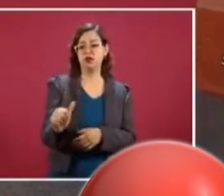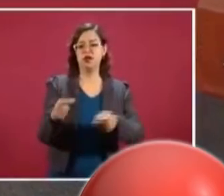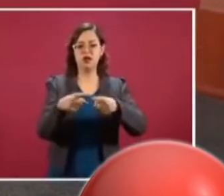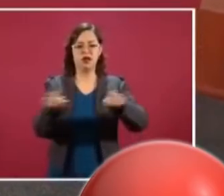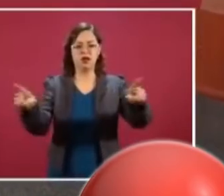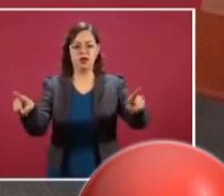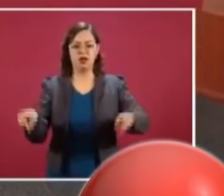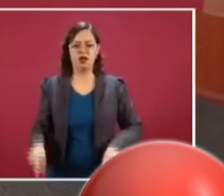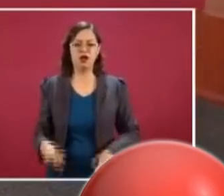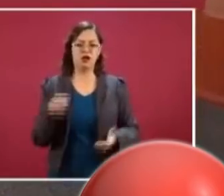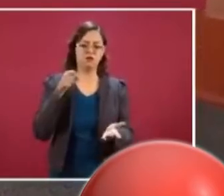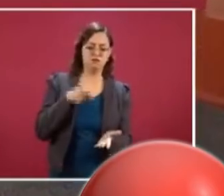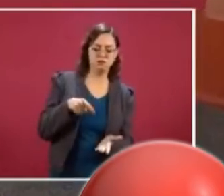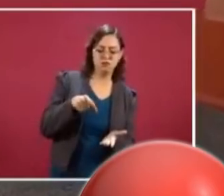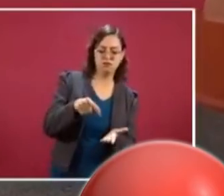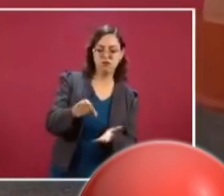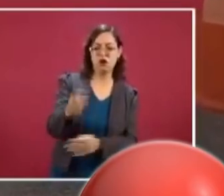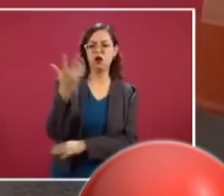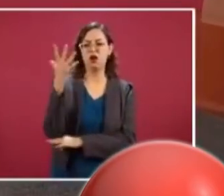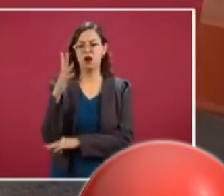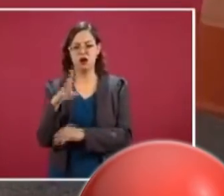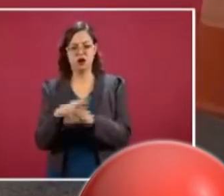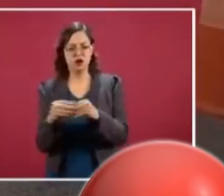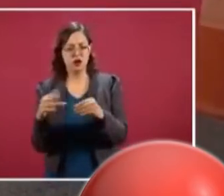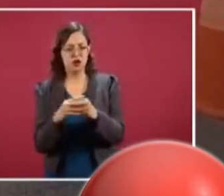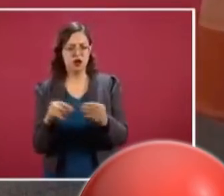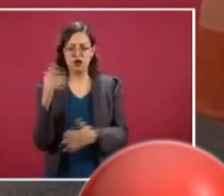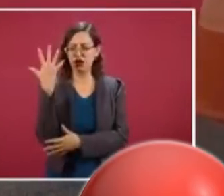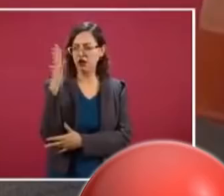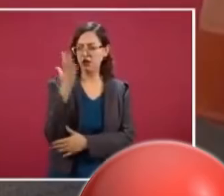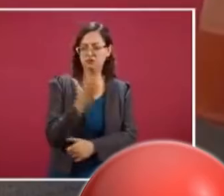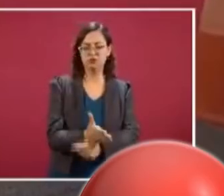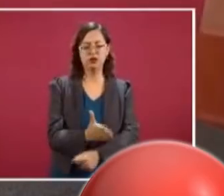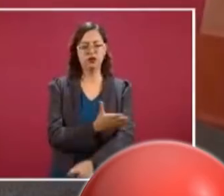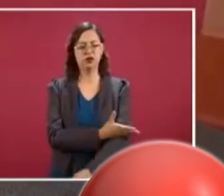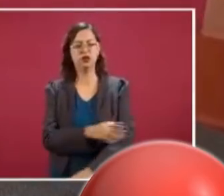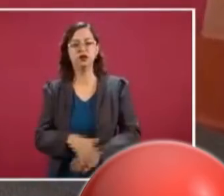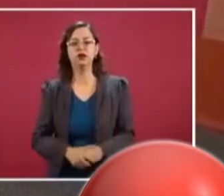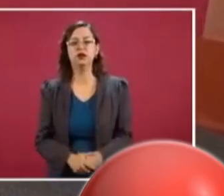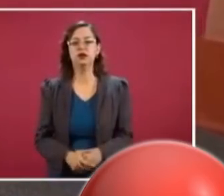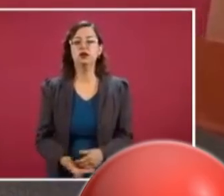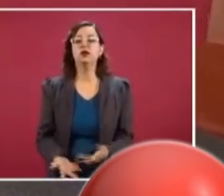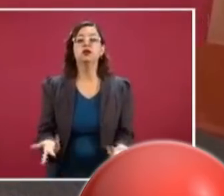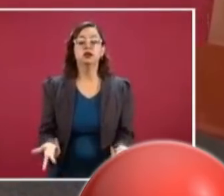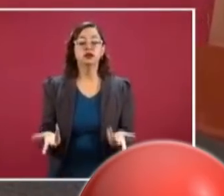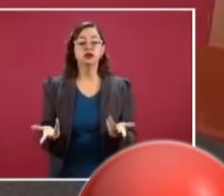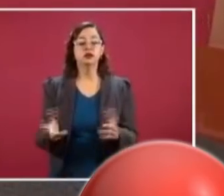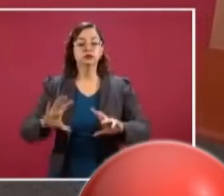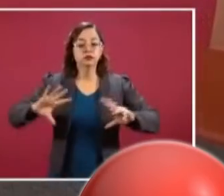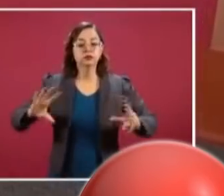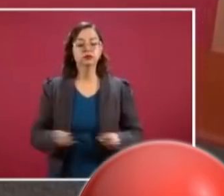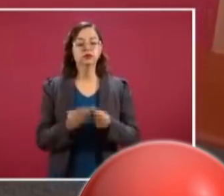de árboles maderables y frutales, con 400,000 empleos